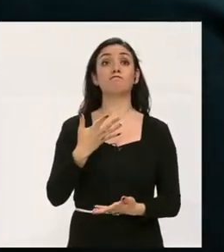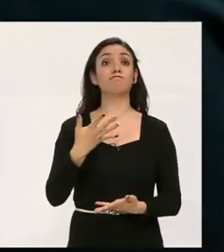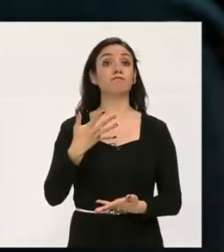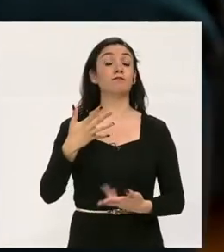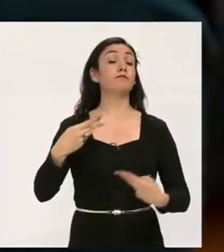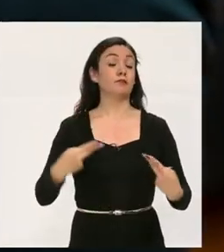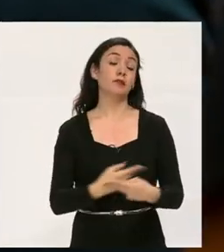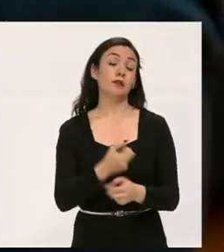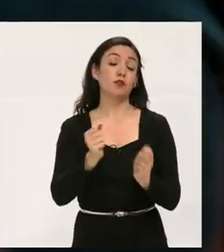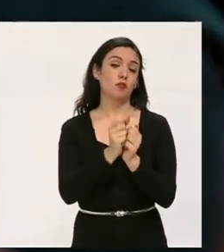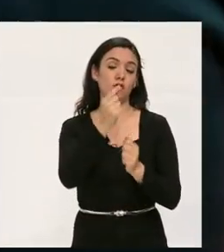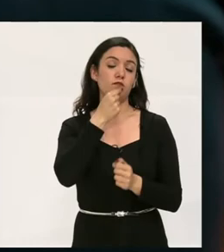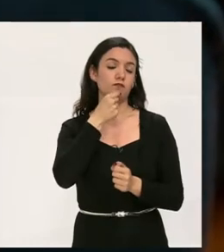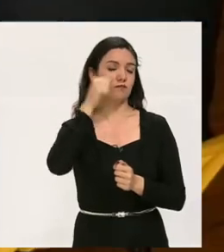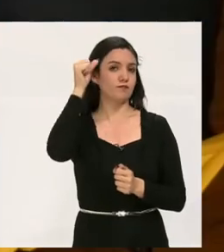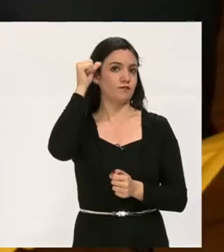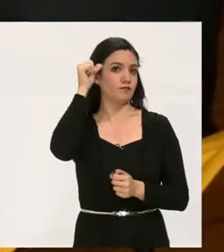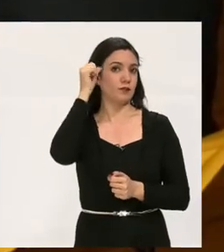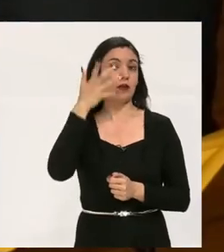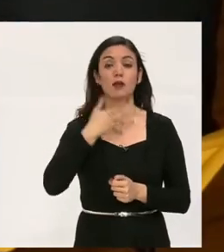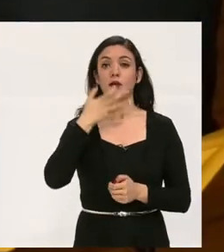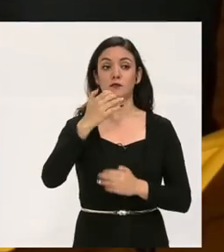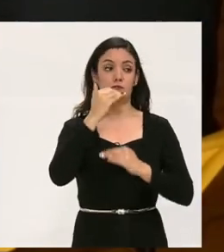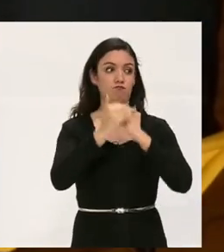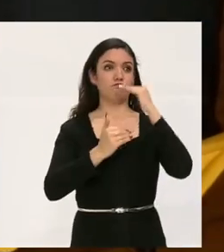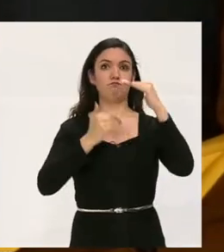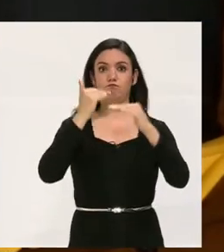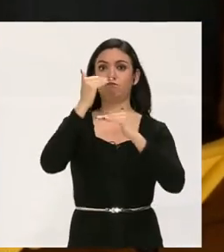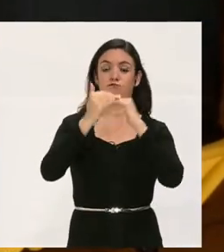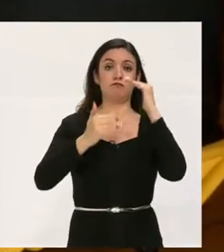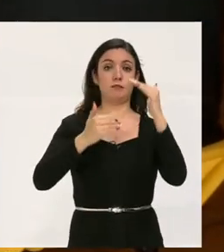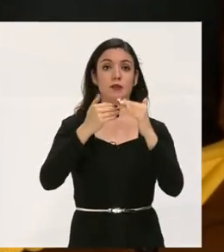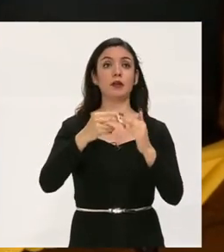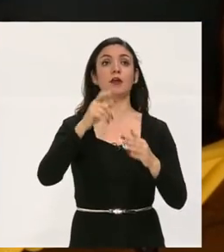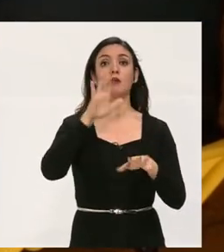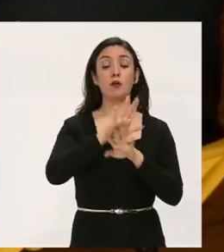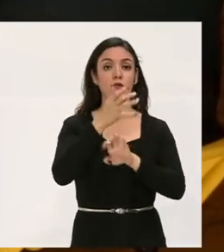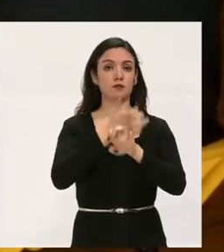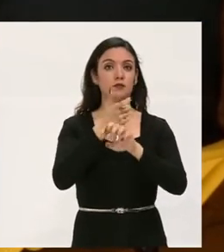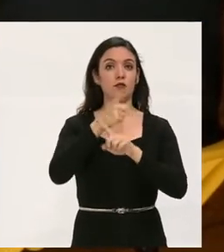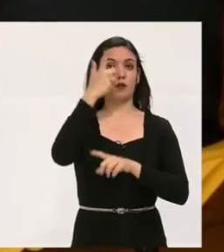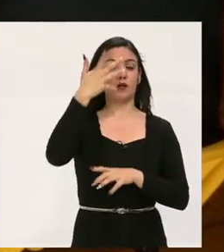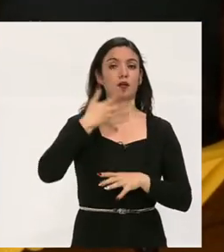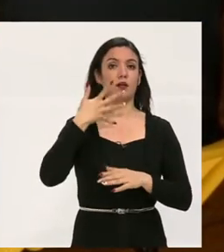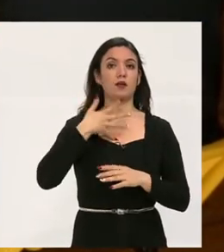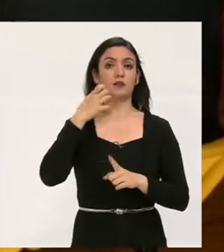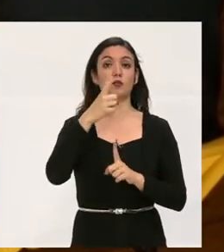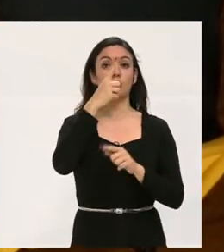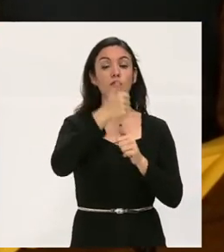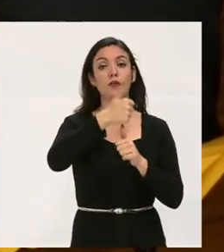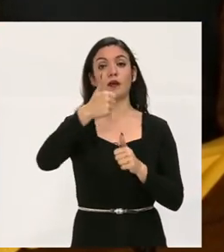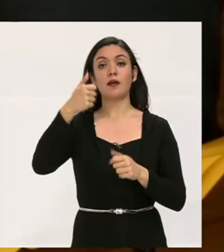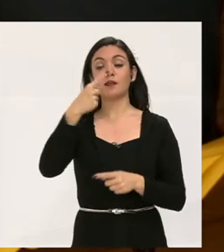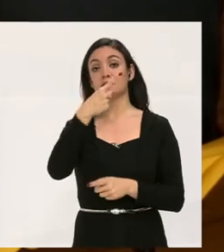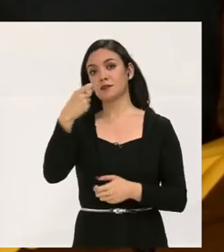este la hace un niño con autismo va en incremento en eeuu el ipes para uno de cada 100